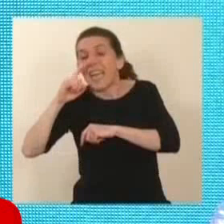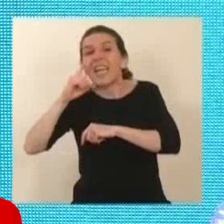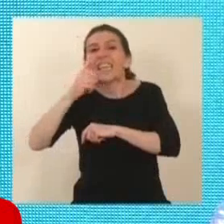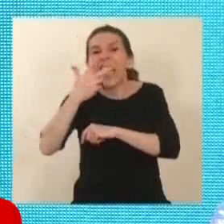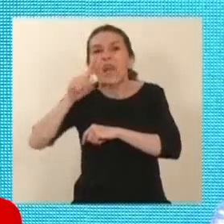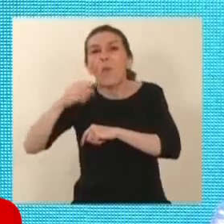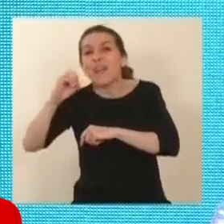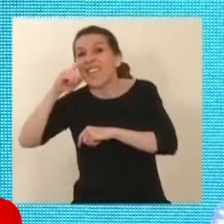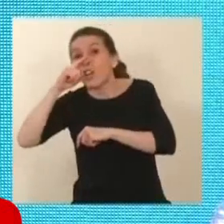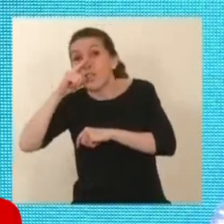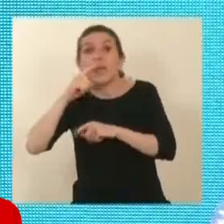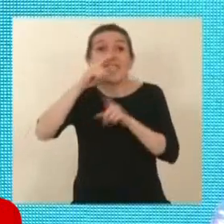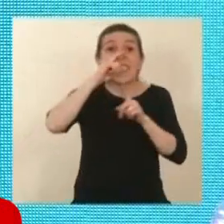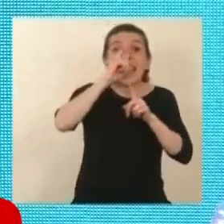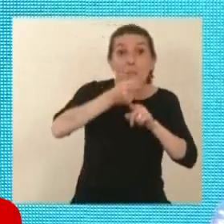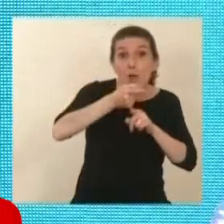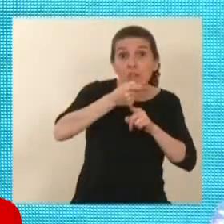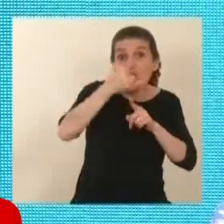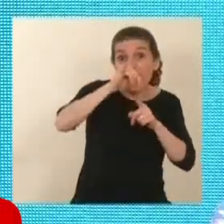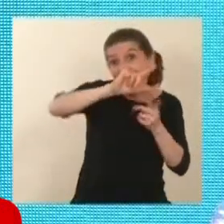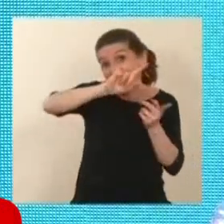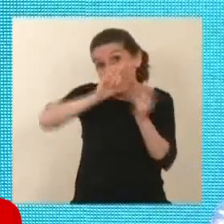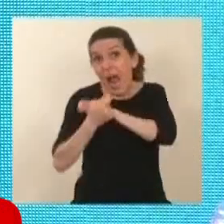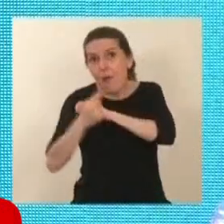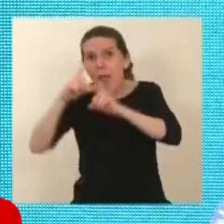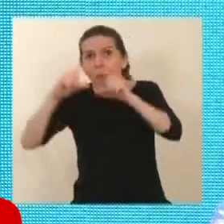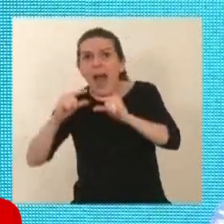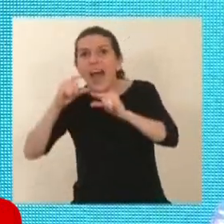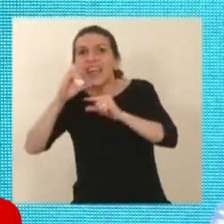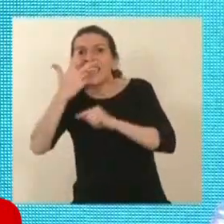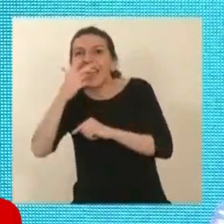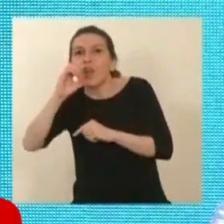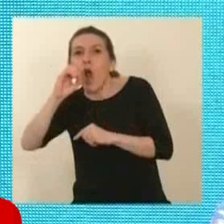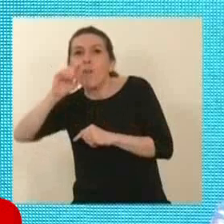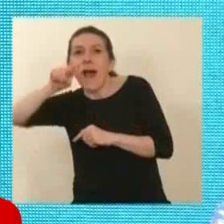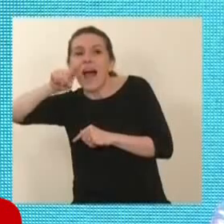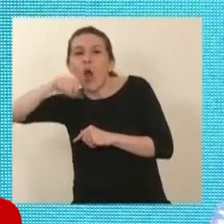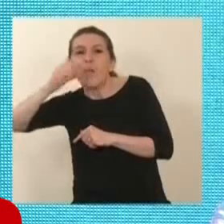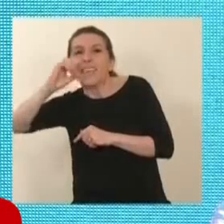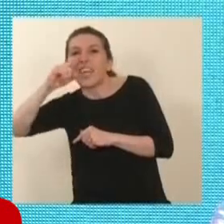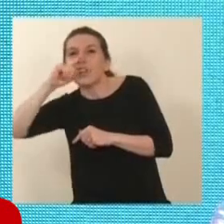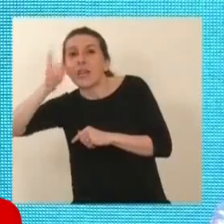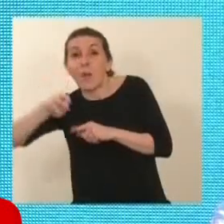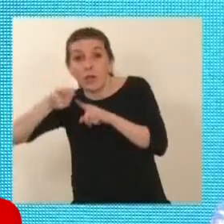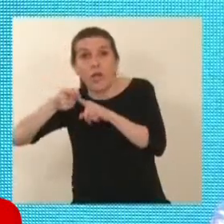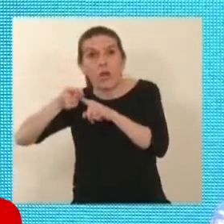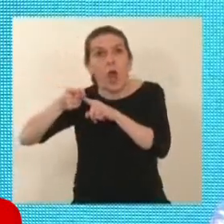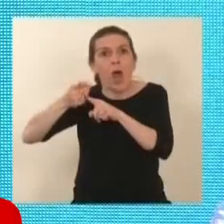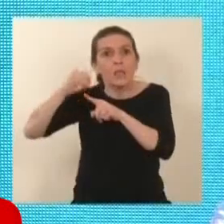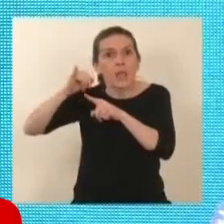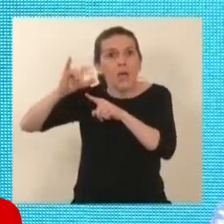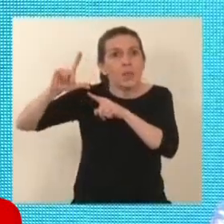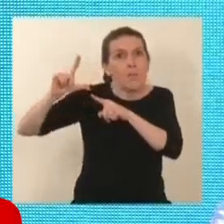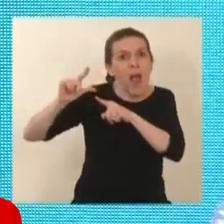3,07%. ¿Sí? La tasa baja del 7% al 3,07%, permitiéndonos además tener un